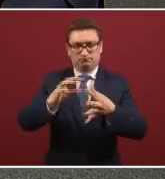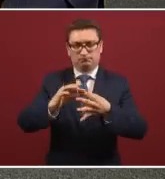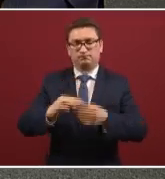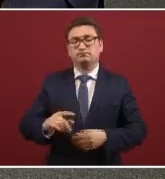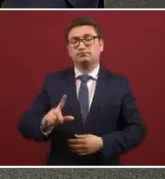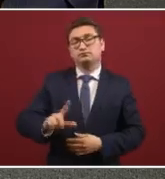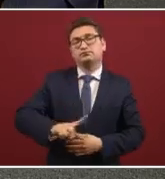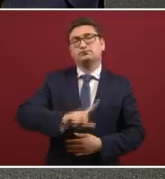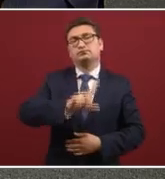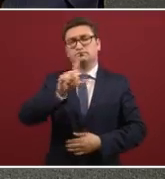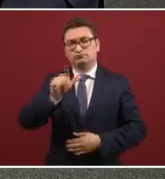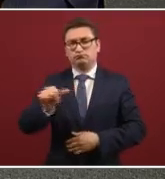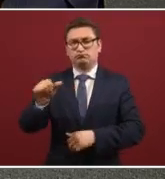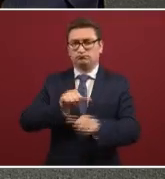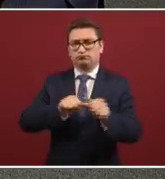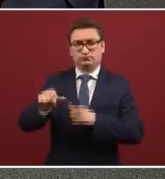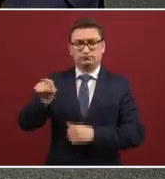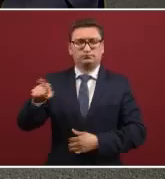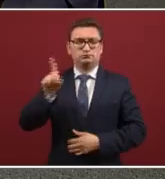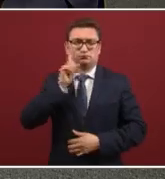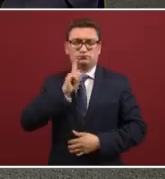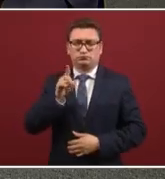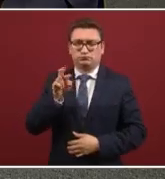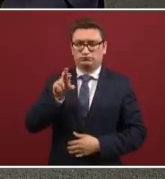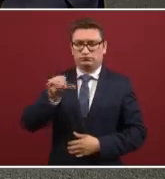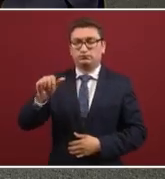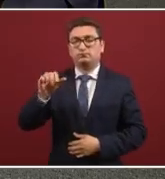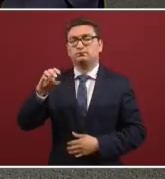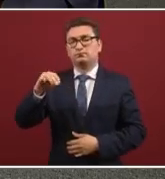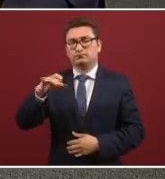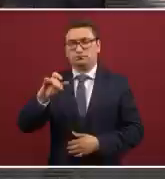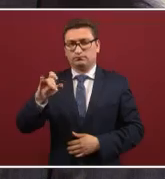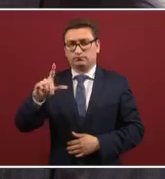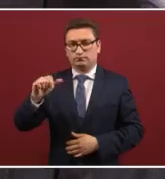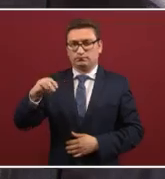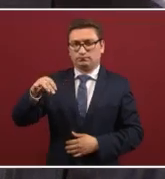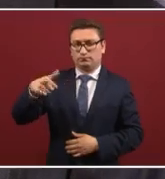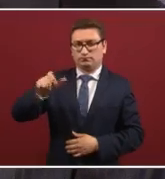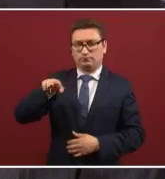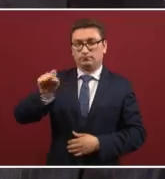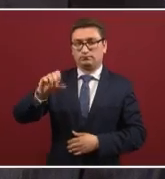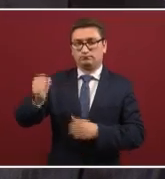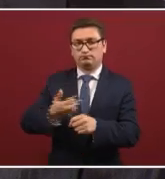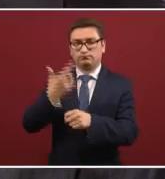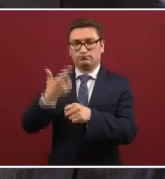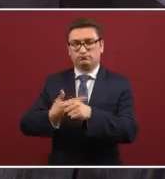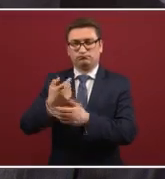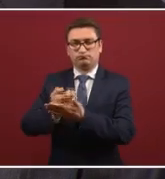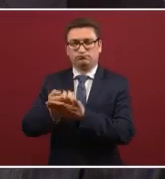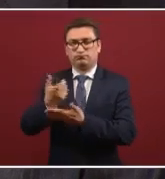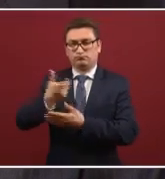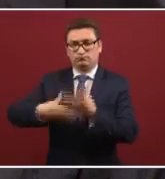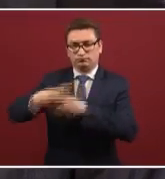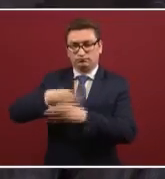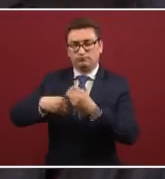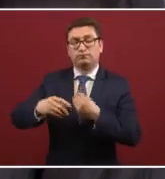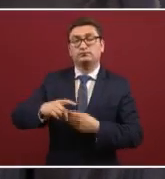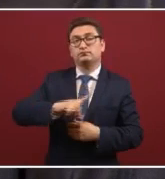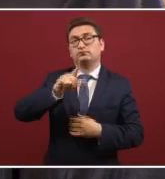doctora Graciela Márquez, secretaria de Economía, y luego Jesús Seade, que ha